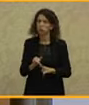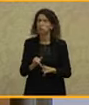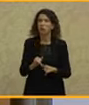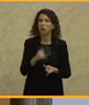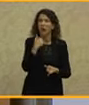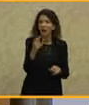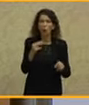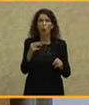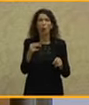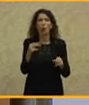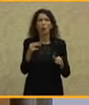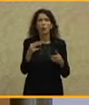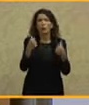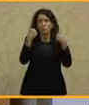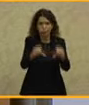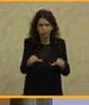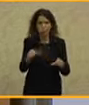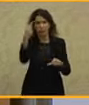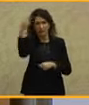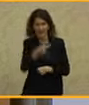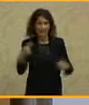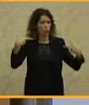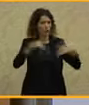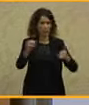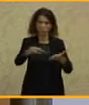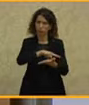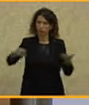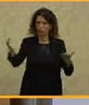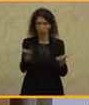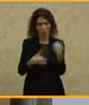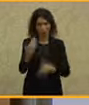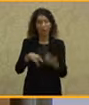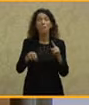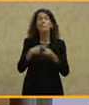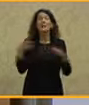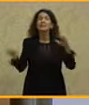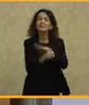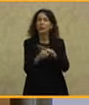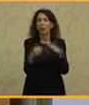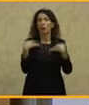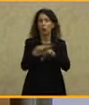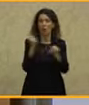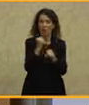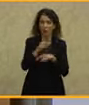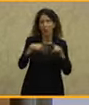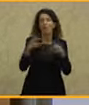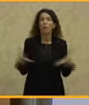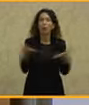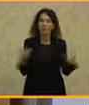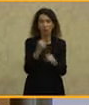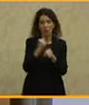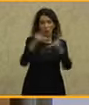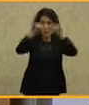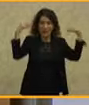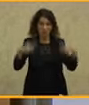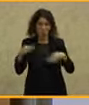tipo de estigma. Y por eso tenemos también que fomentar la inserción laboral, el fomento del empleo y la empresa ordinaria,